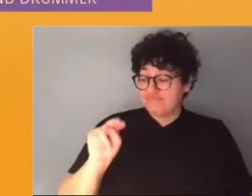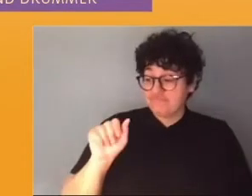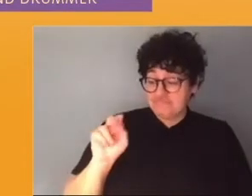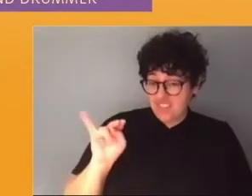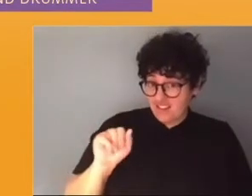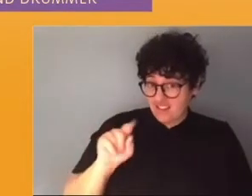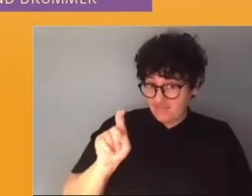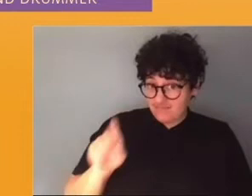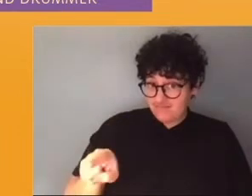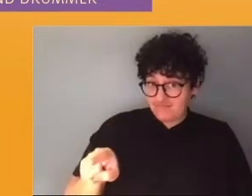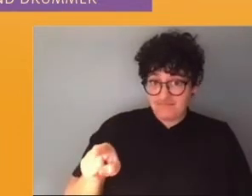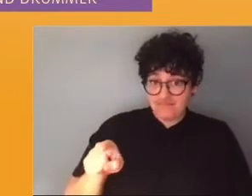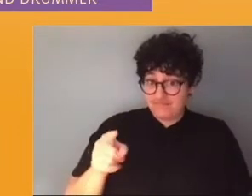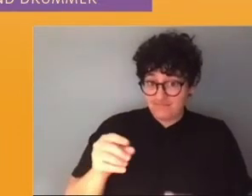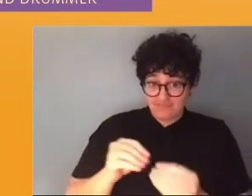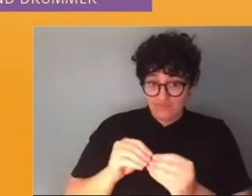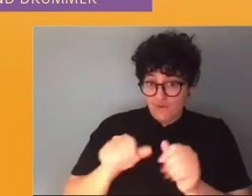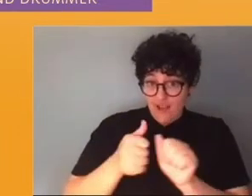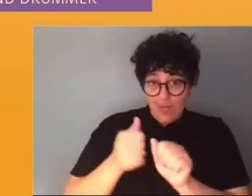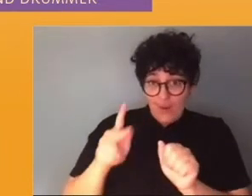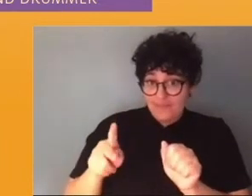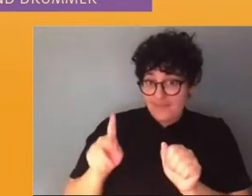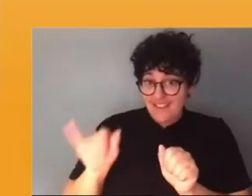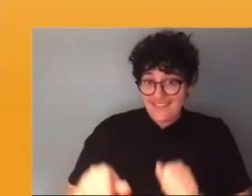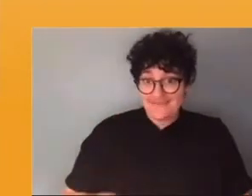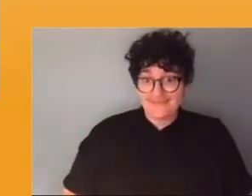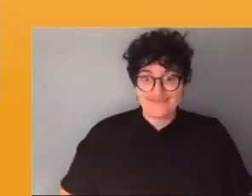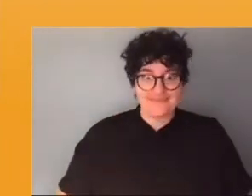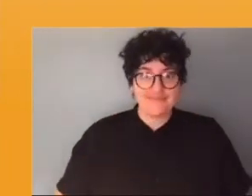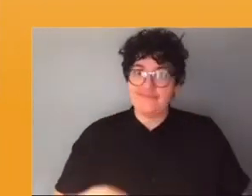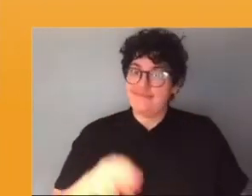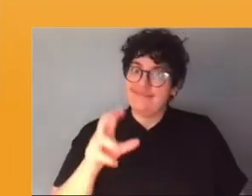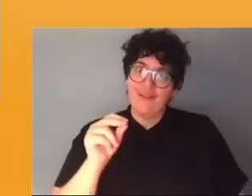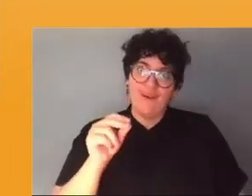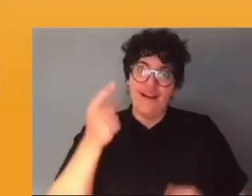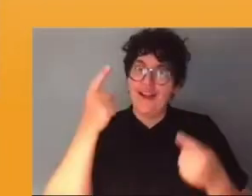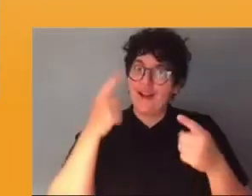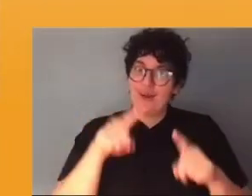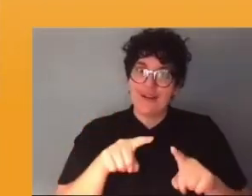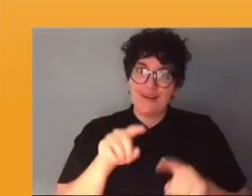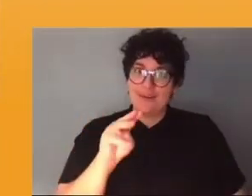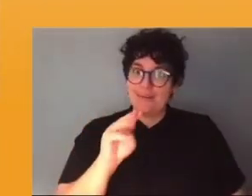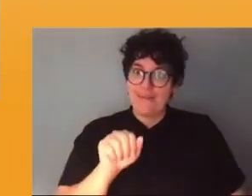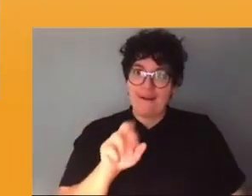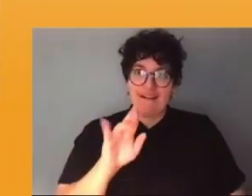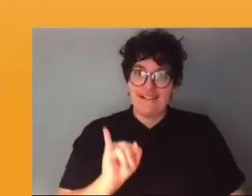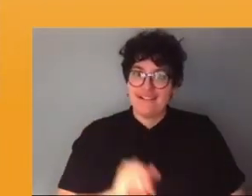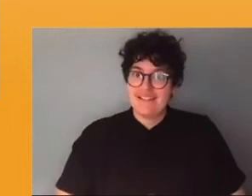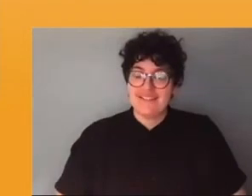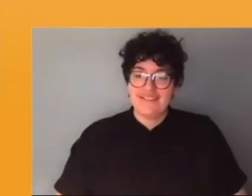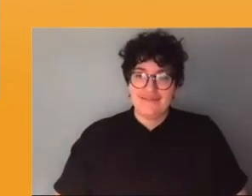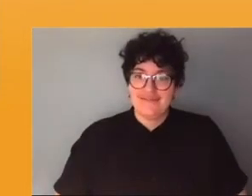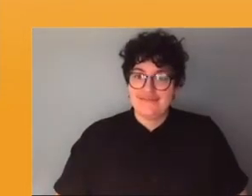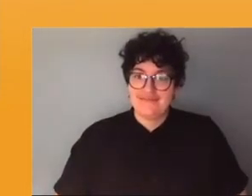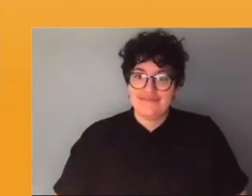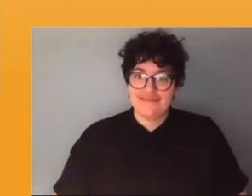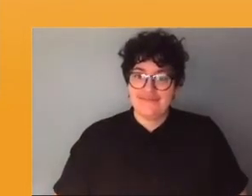Naina, ¿algún seguimiento o algo que se te ocurra? Yo estoy de acuerdo con lo que dijo Mari, que es importante